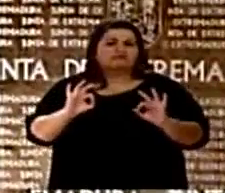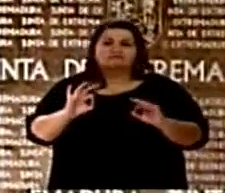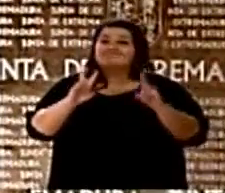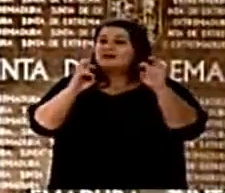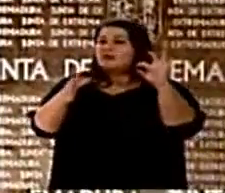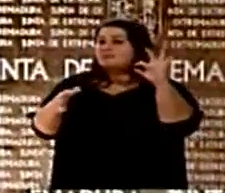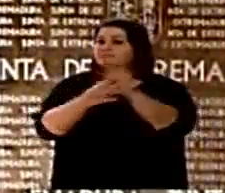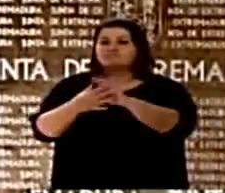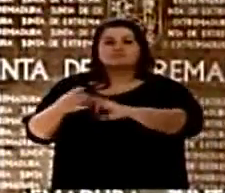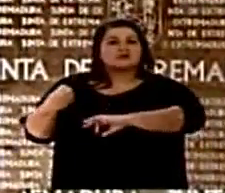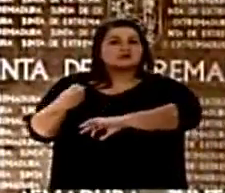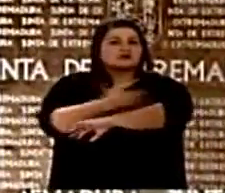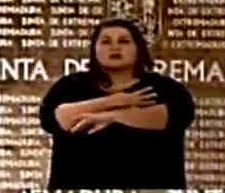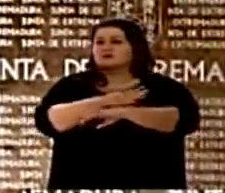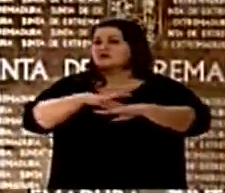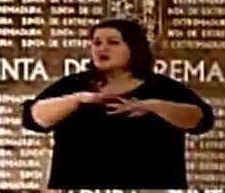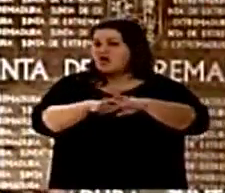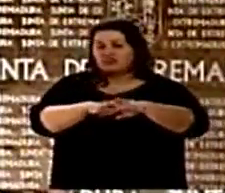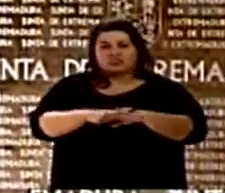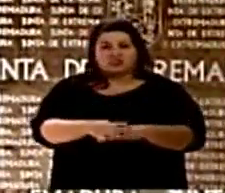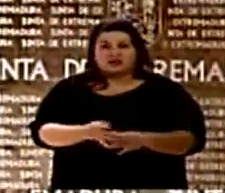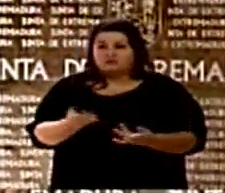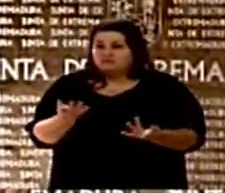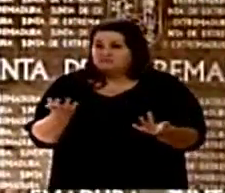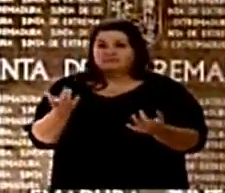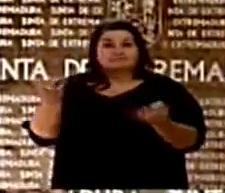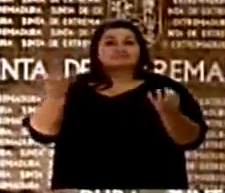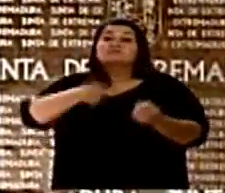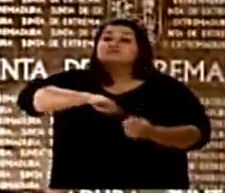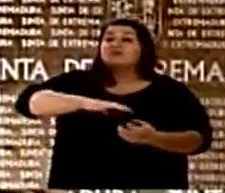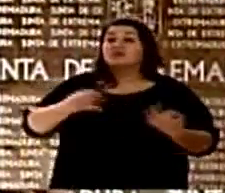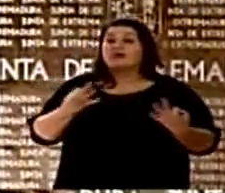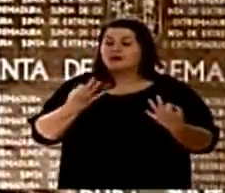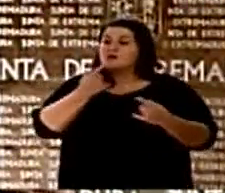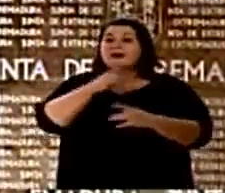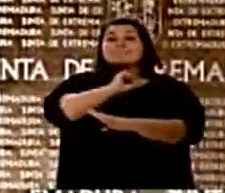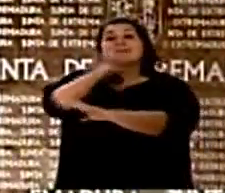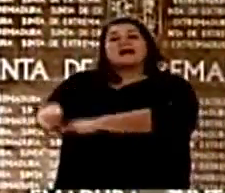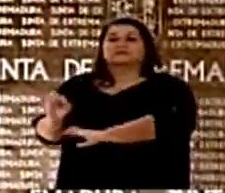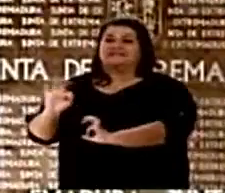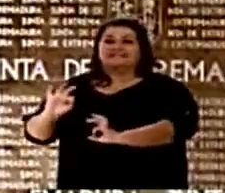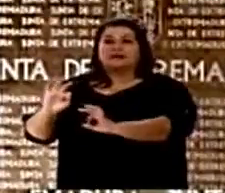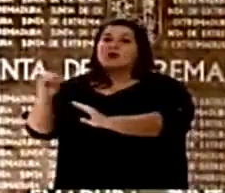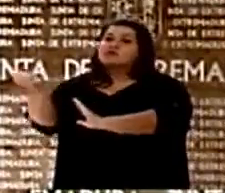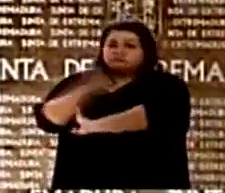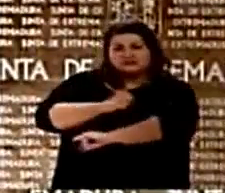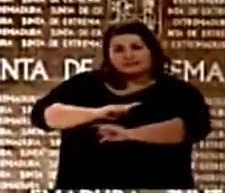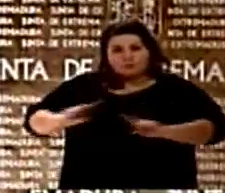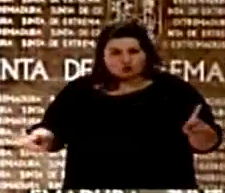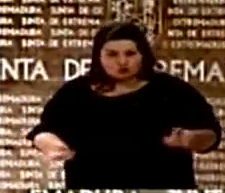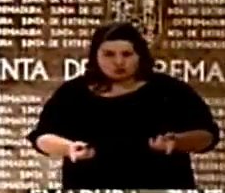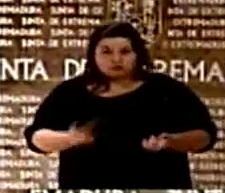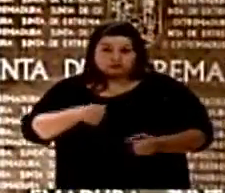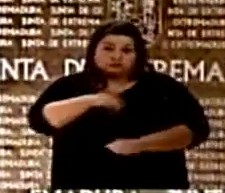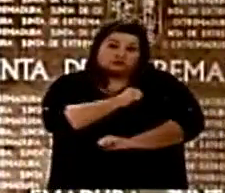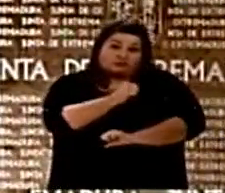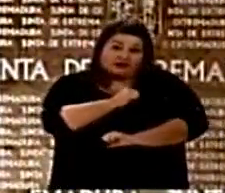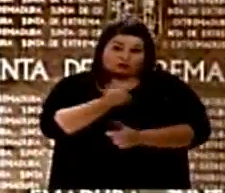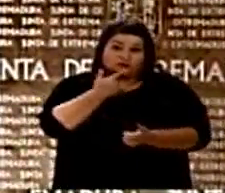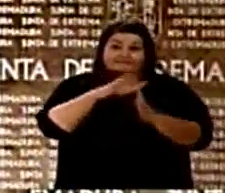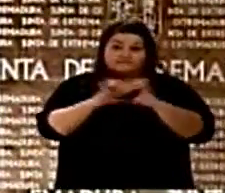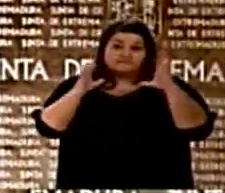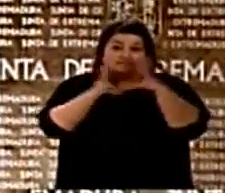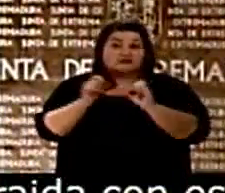la red ferroviaria y no estará saldada mientras no tengamos más que los demás, pero tampoco menos. Y eso es lo que espero y